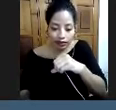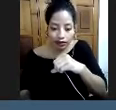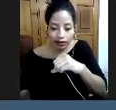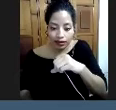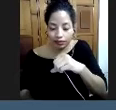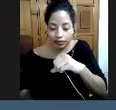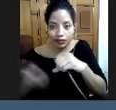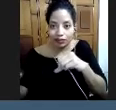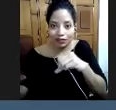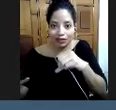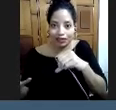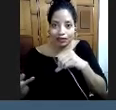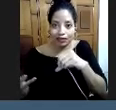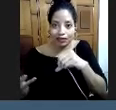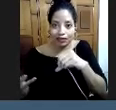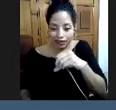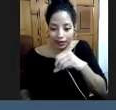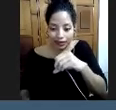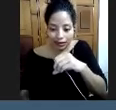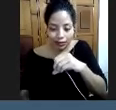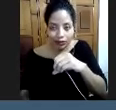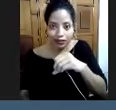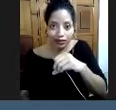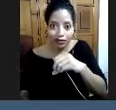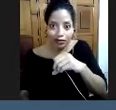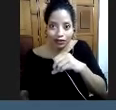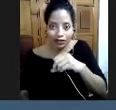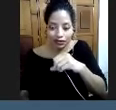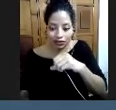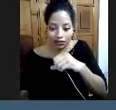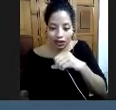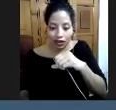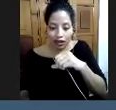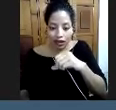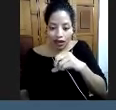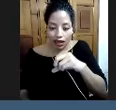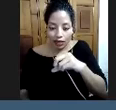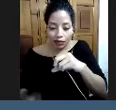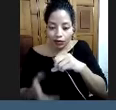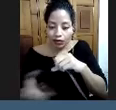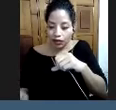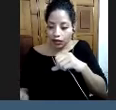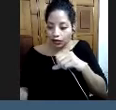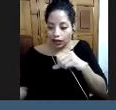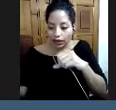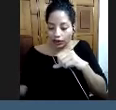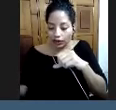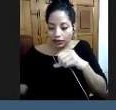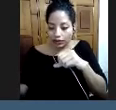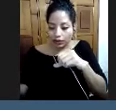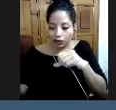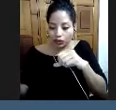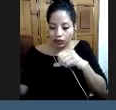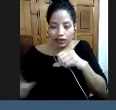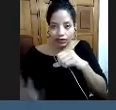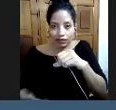que tienen pues experiencias bastante importantes de compartir, ¿no? Pues yo voy con la